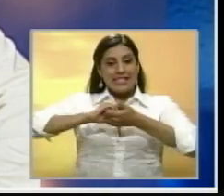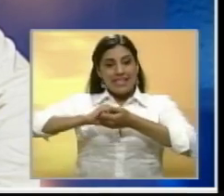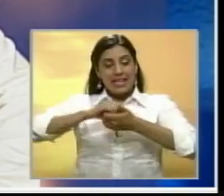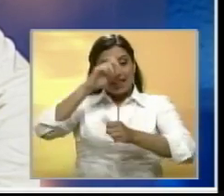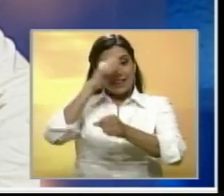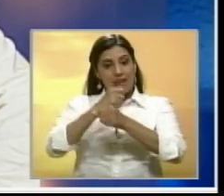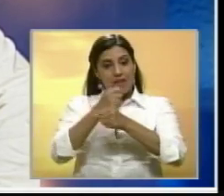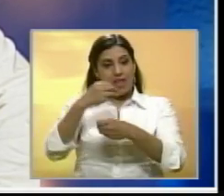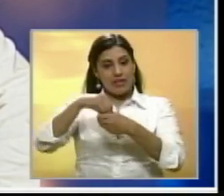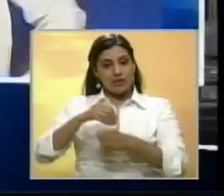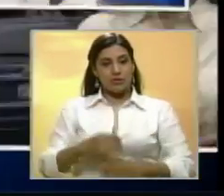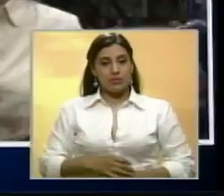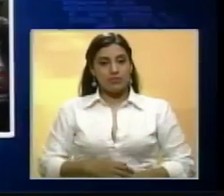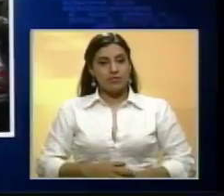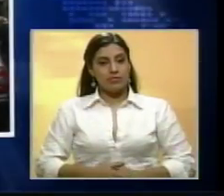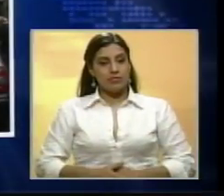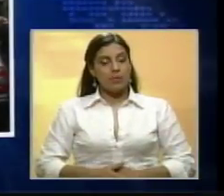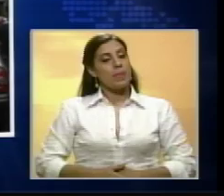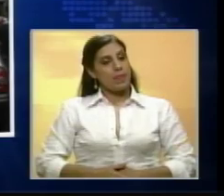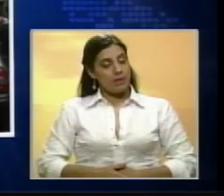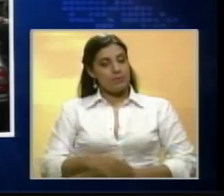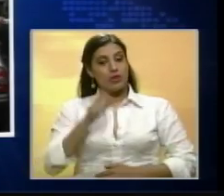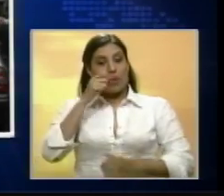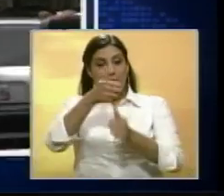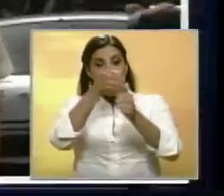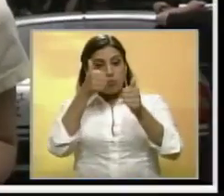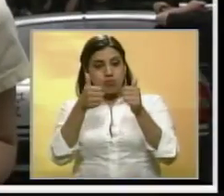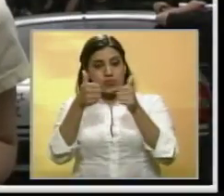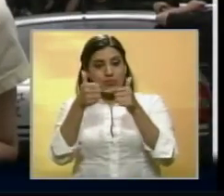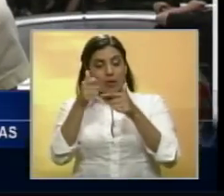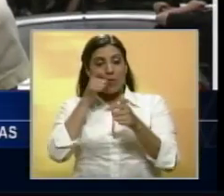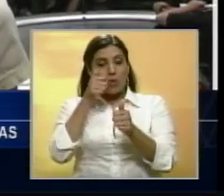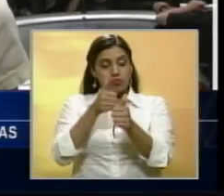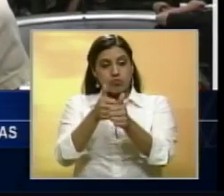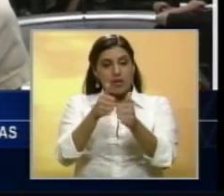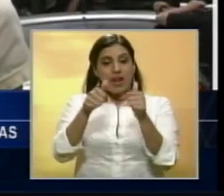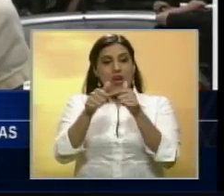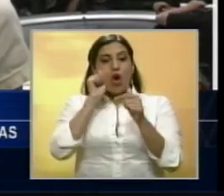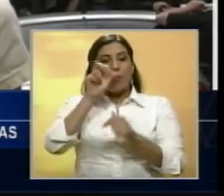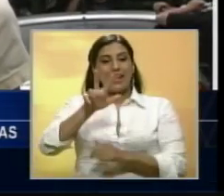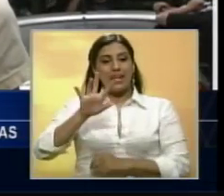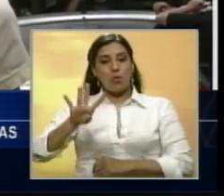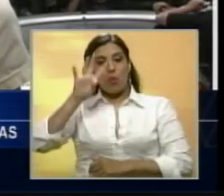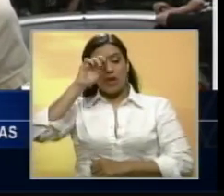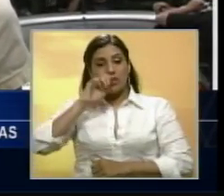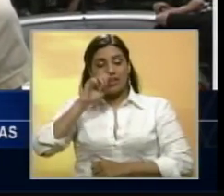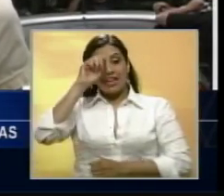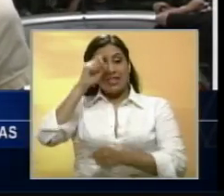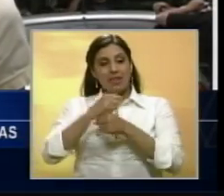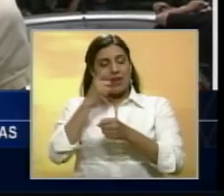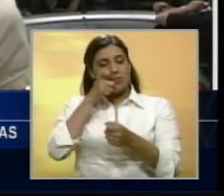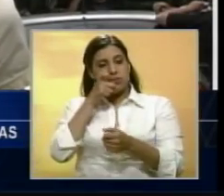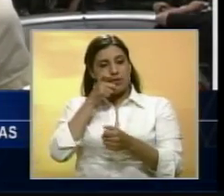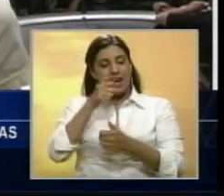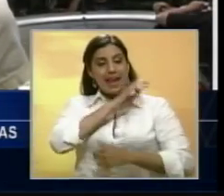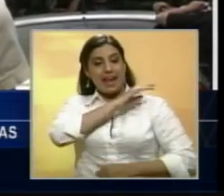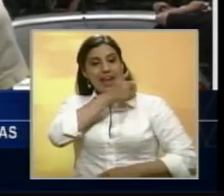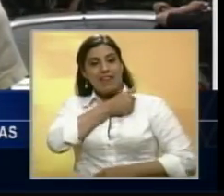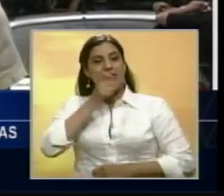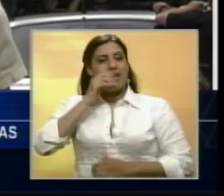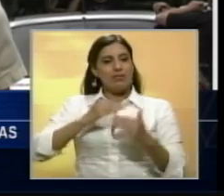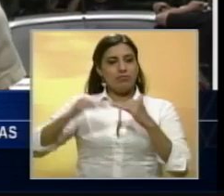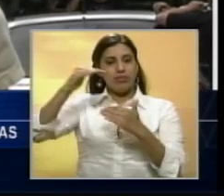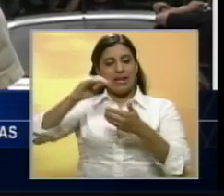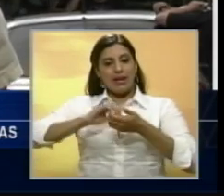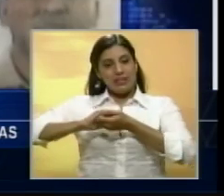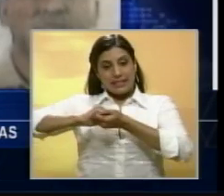Yaquinto nos cuenta más. El escolta Eliseo II González, de 34 años, se encontraba custodiando a su jefe, un alto